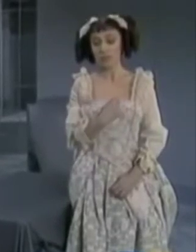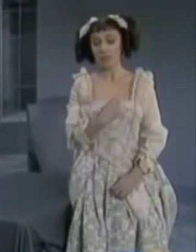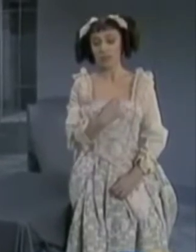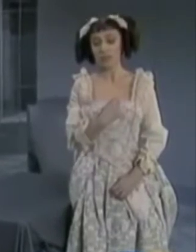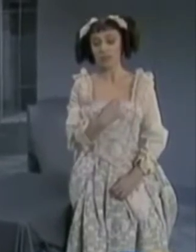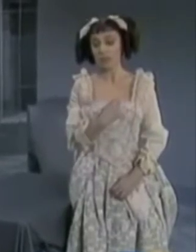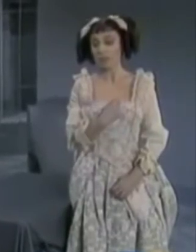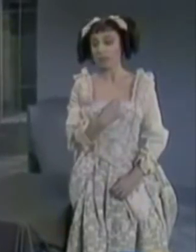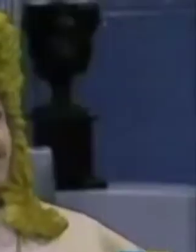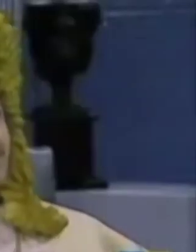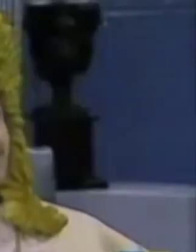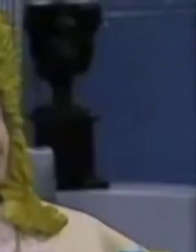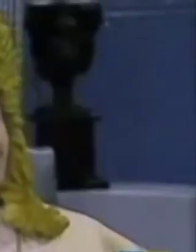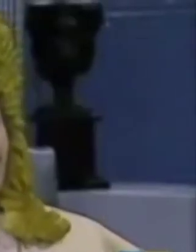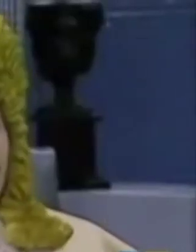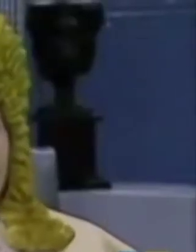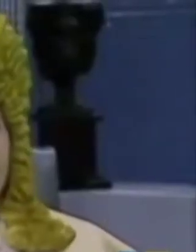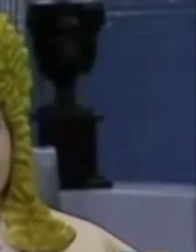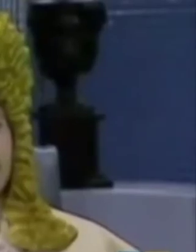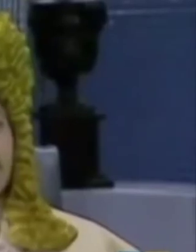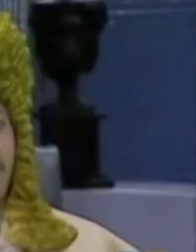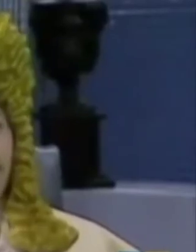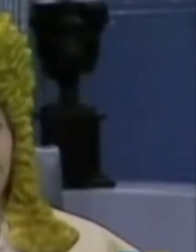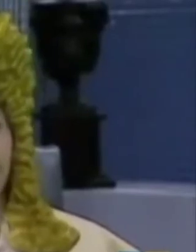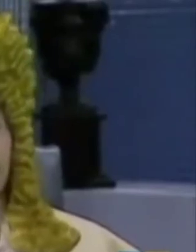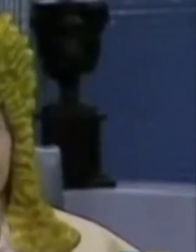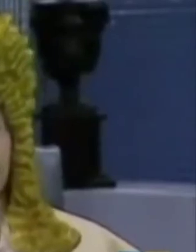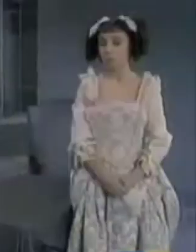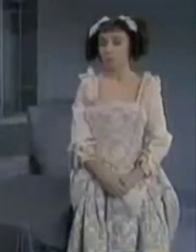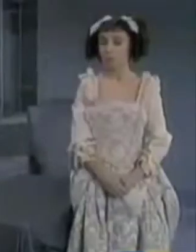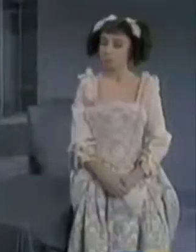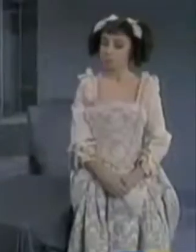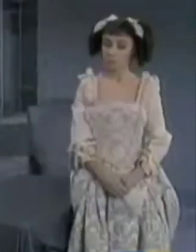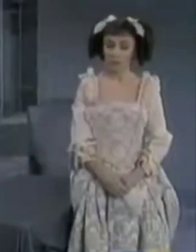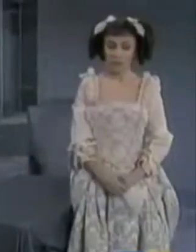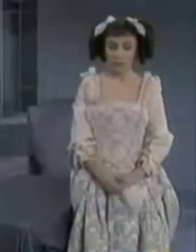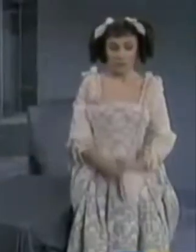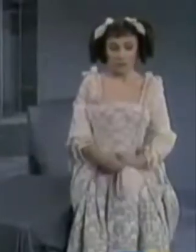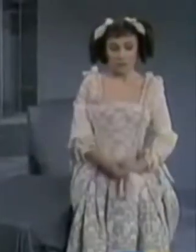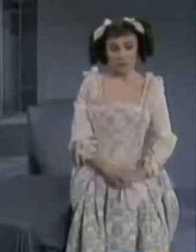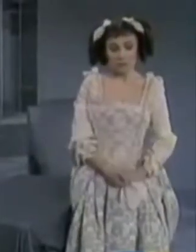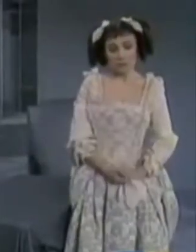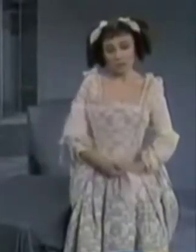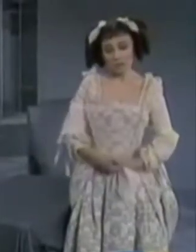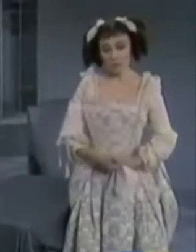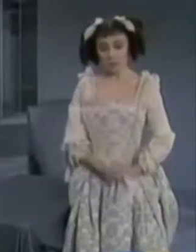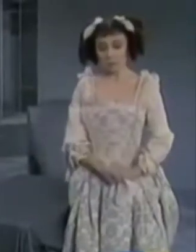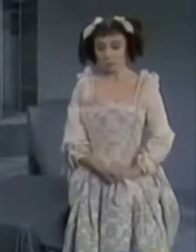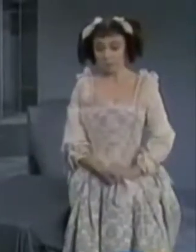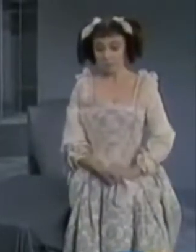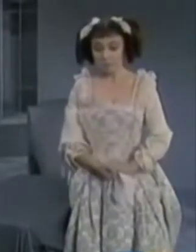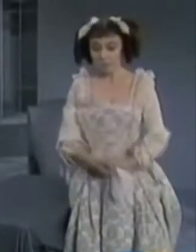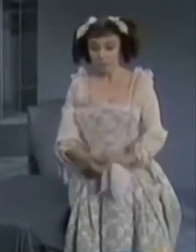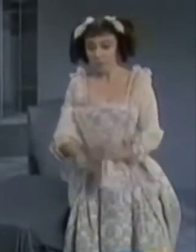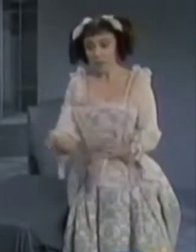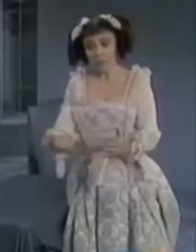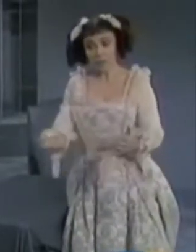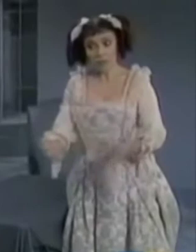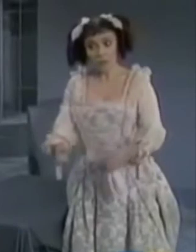3 perdices y 1/2 pierna de carnero. Oh, pobre hombre. Sí. La